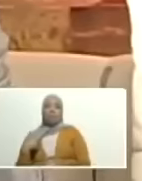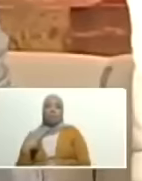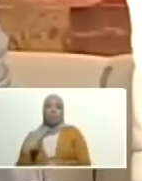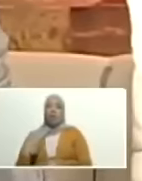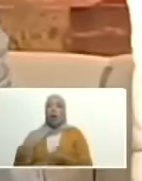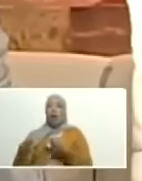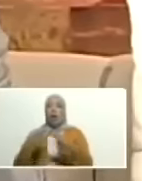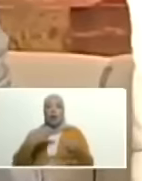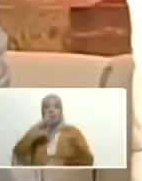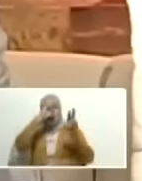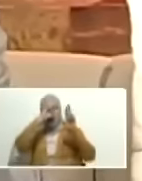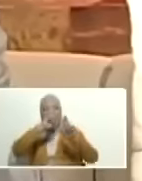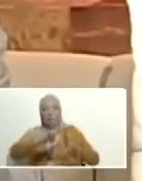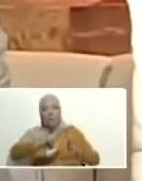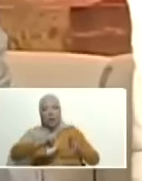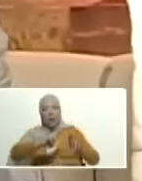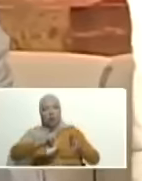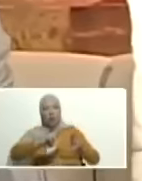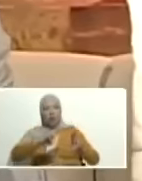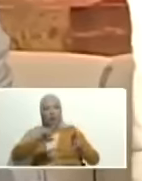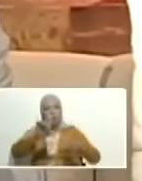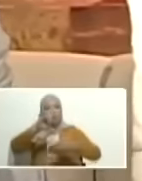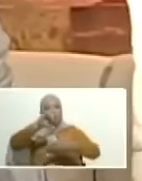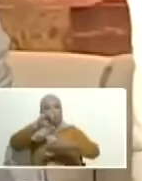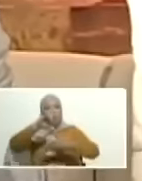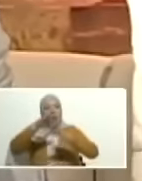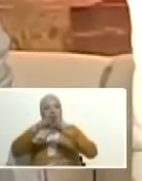relaciones de respeto en la diversidad.